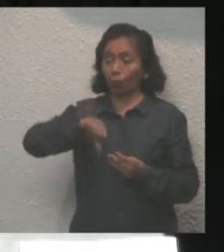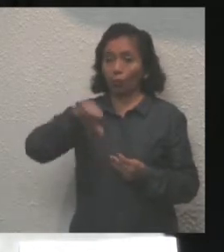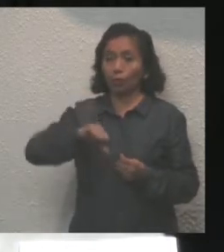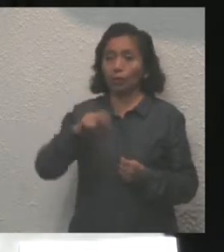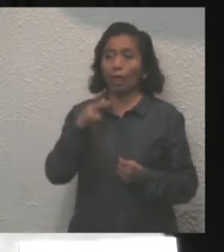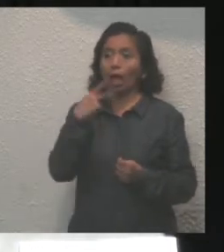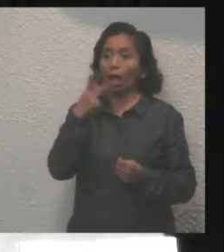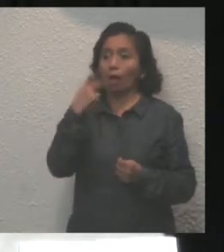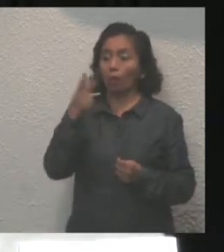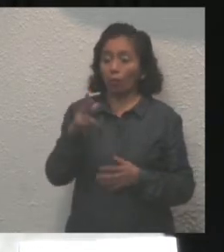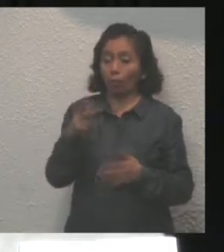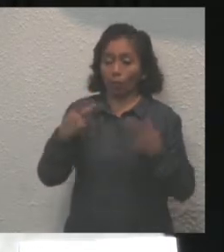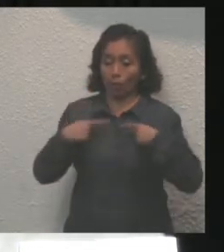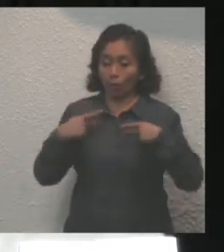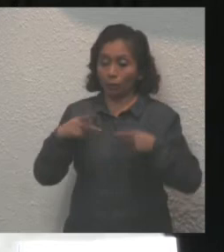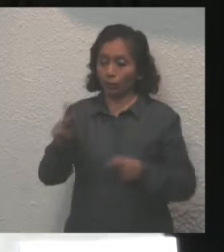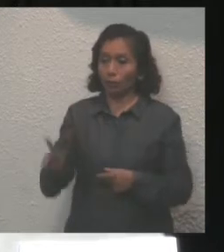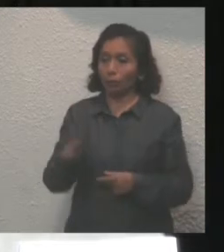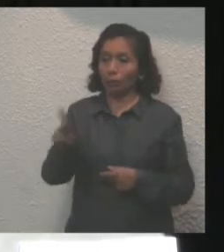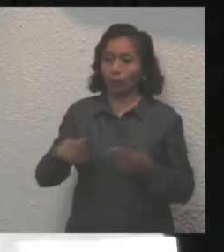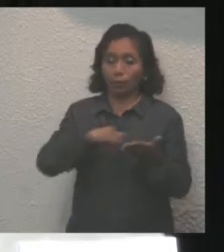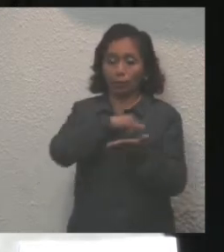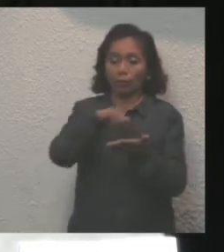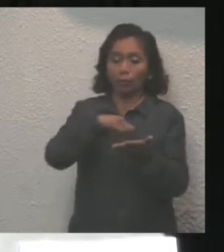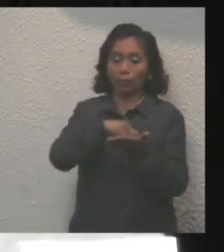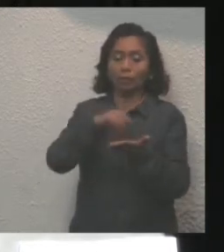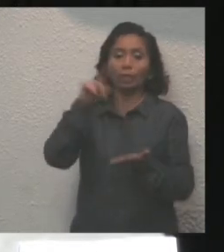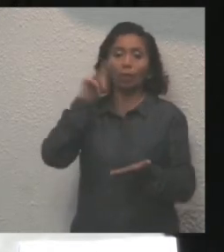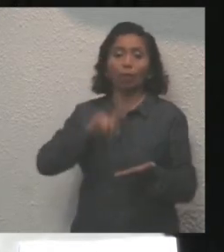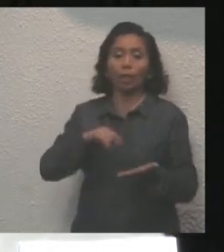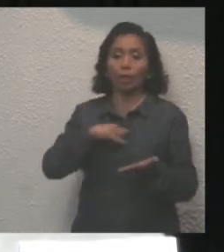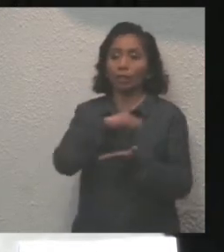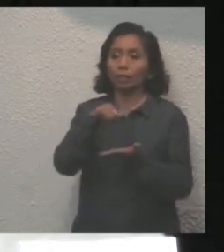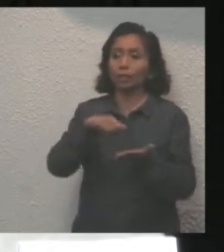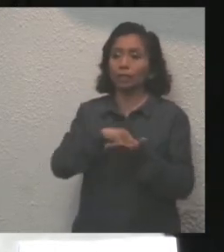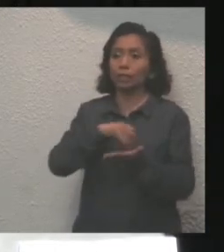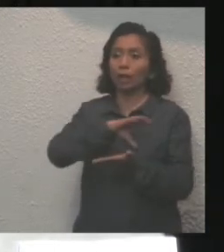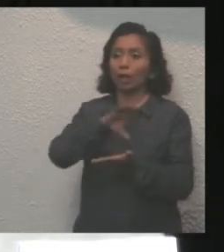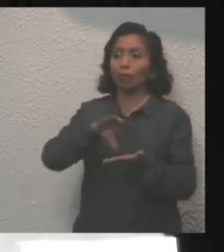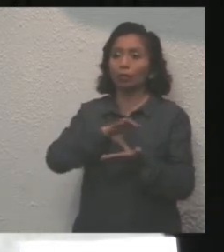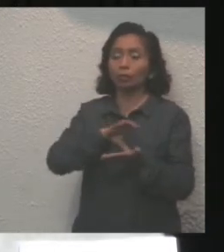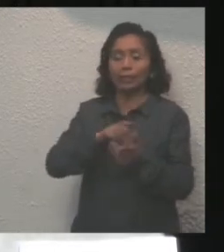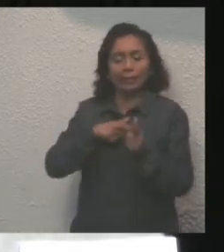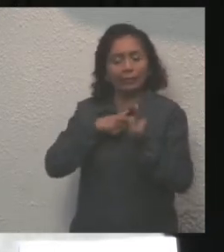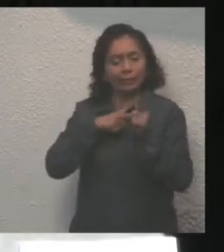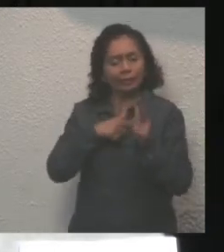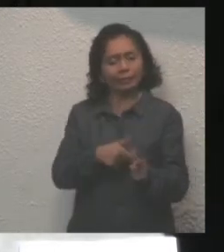por los pobladores de Isla Mujeres y Cozumel, que